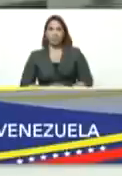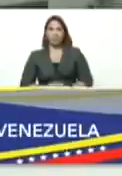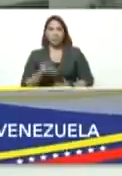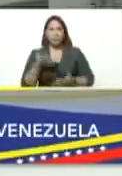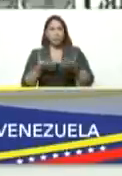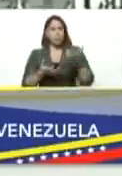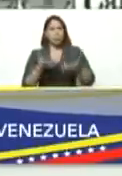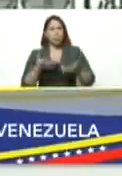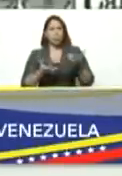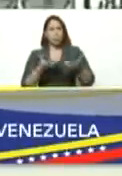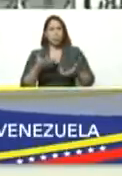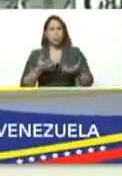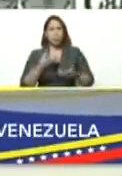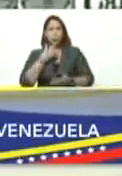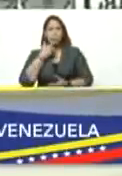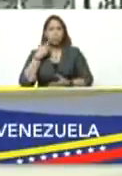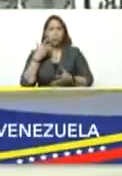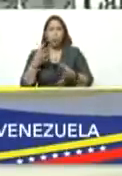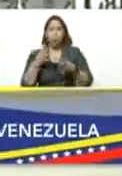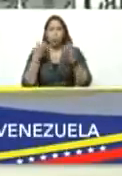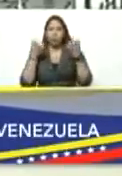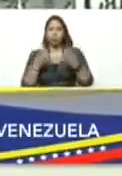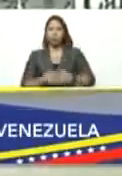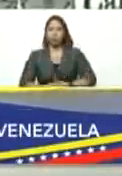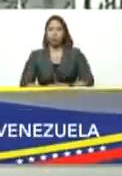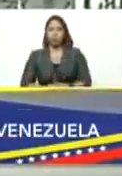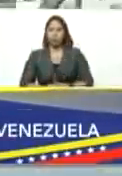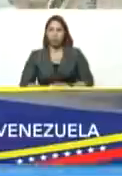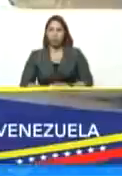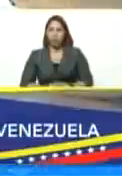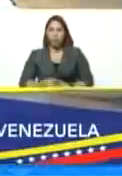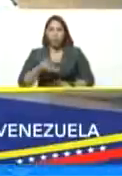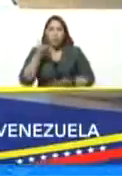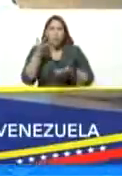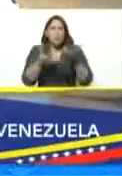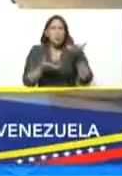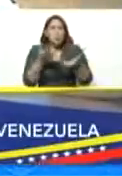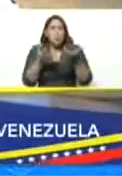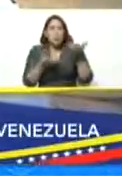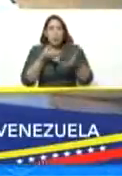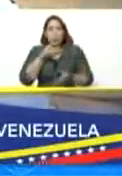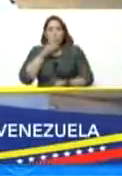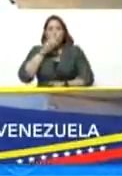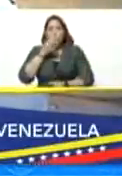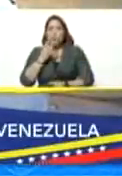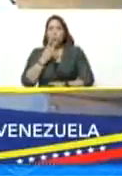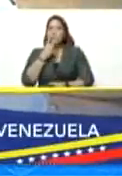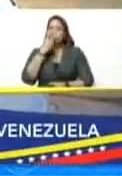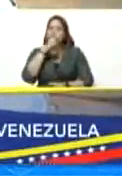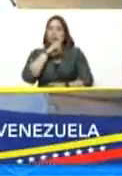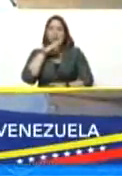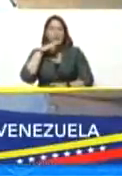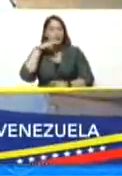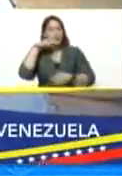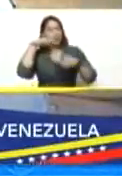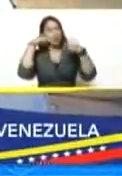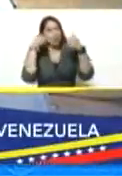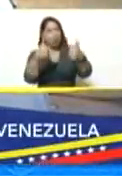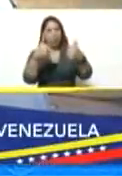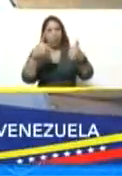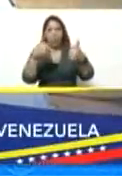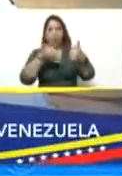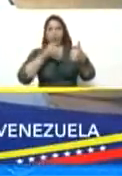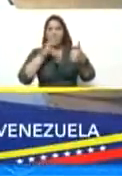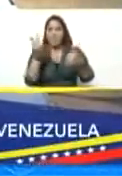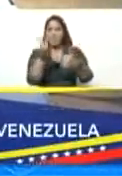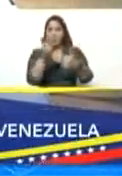Caliente, chico, me quemó los labios. Está caliente, pero esto huele exquisito. Esto es café venezolano, el